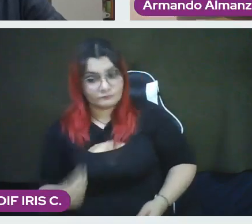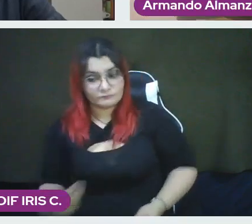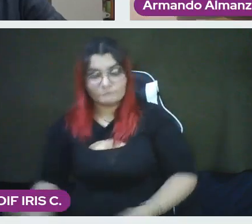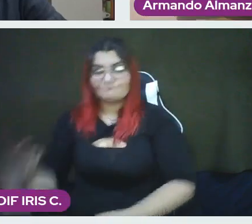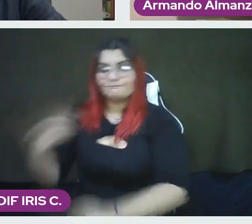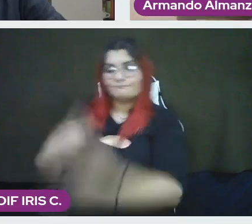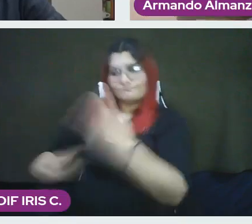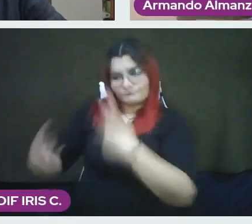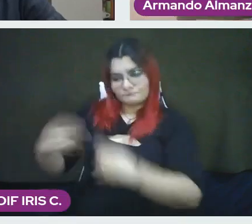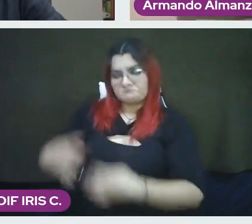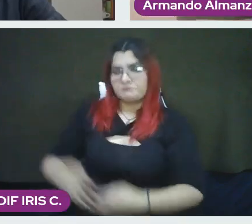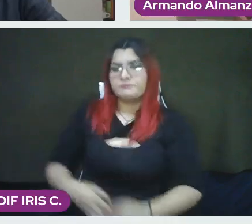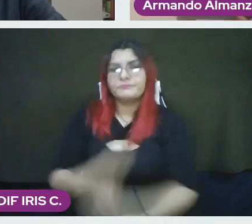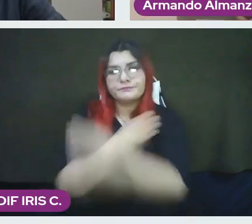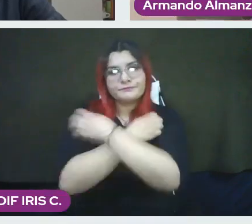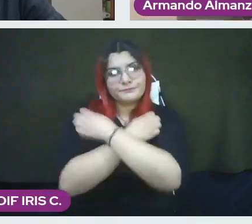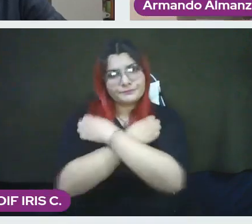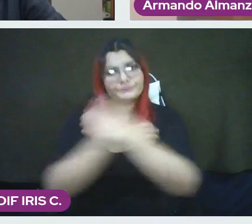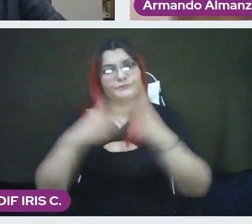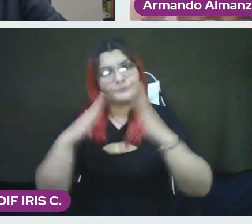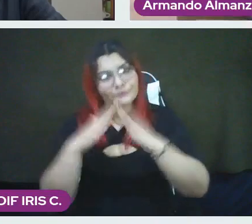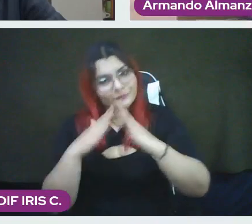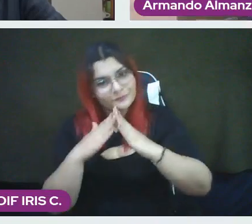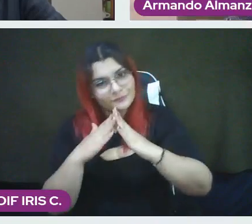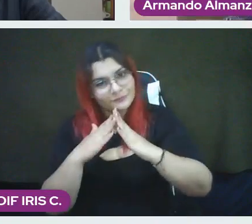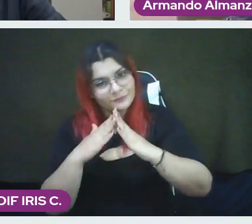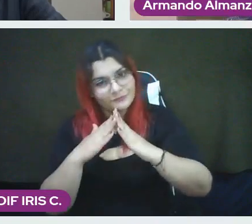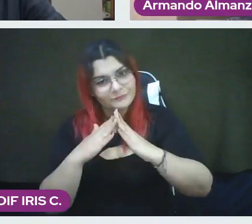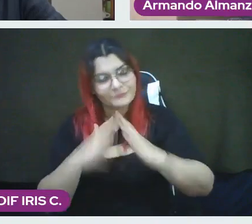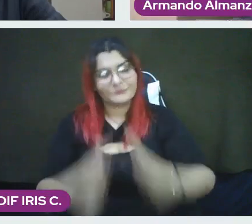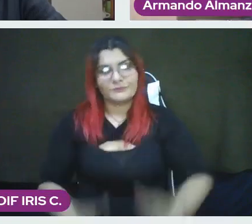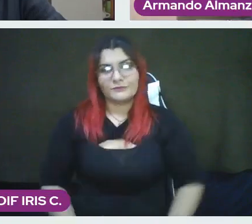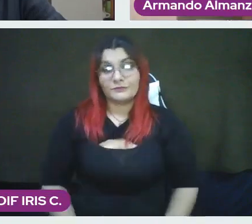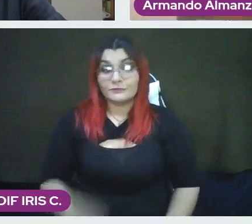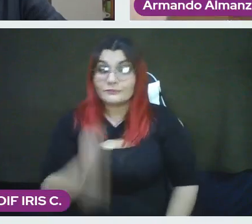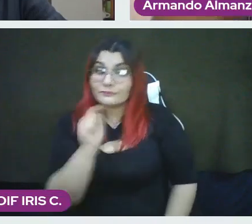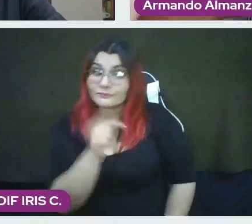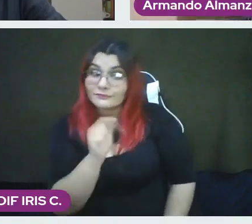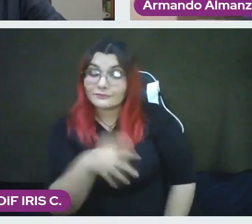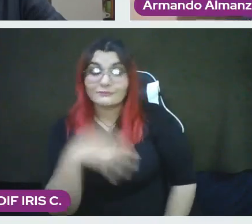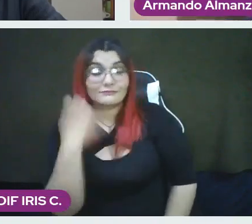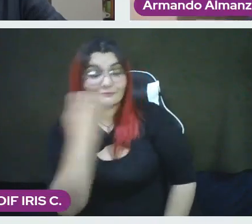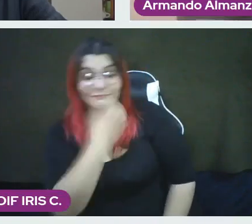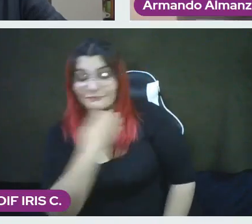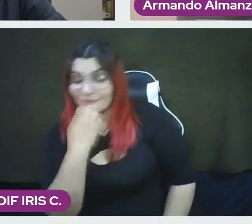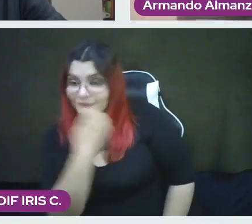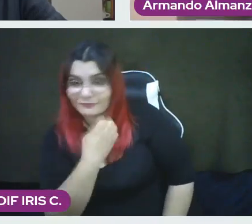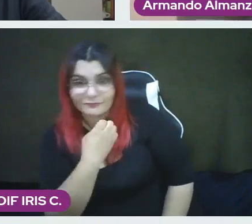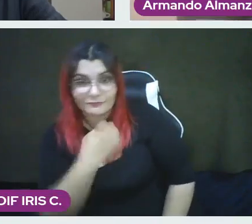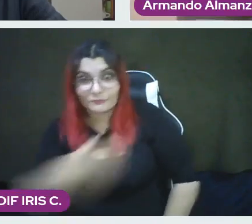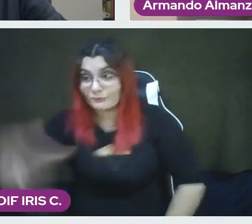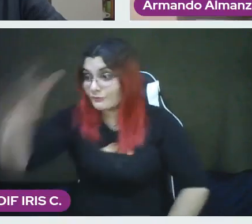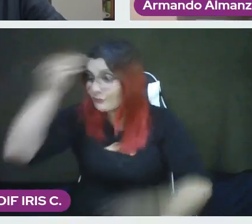¿No? Porque la educación no es algo que se va a dar o que se va a construir en la